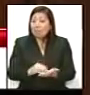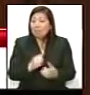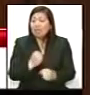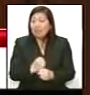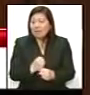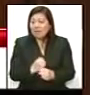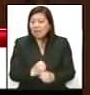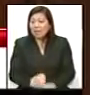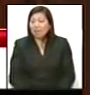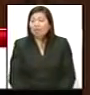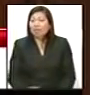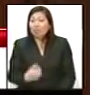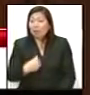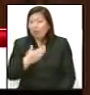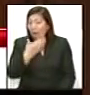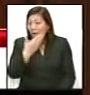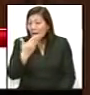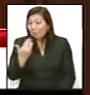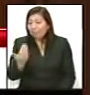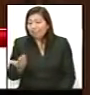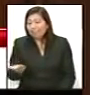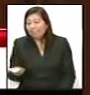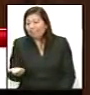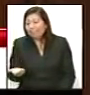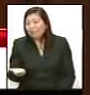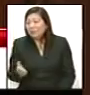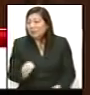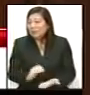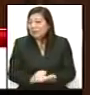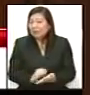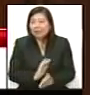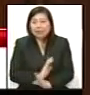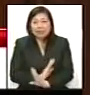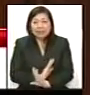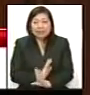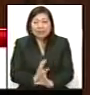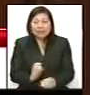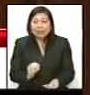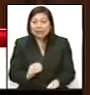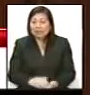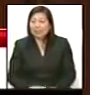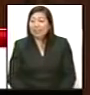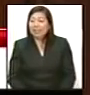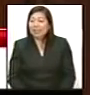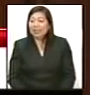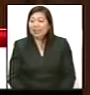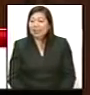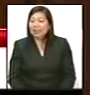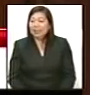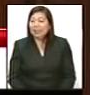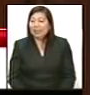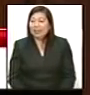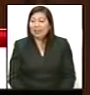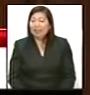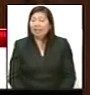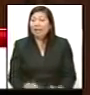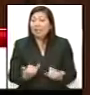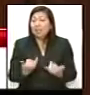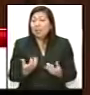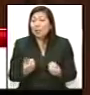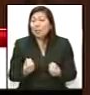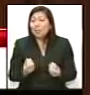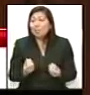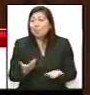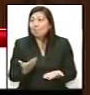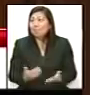después nos olvidaremos y no pasa nada. Esto es como si, vean ustedes, esto es como si